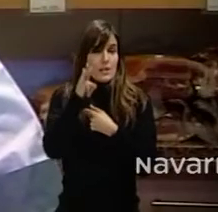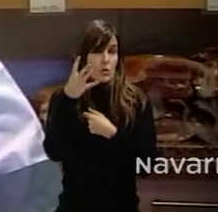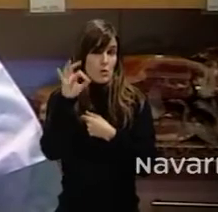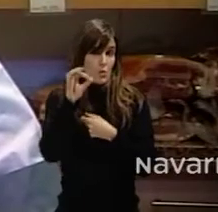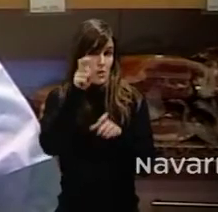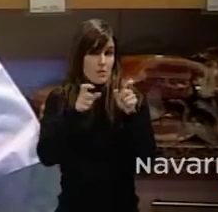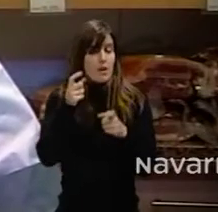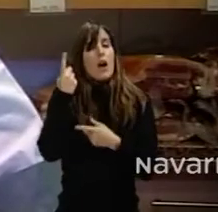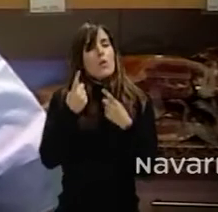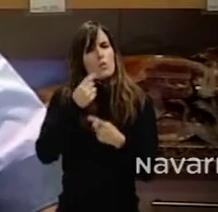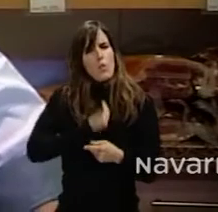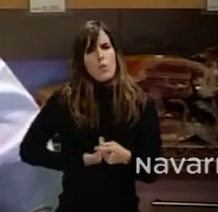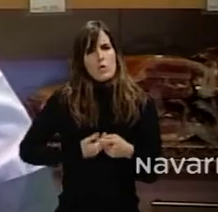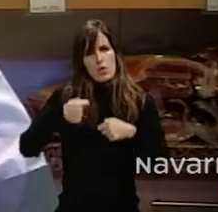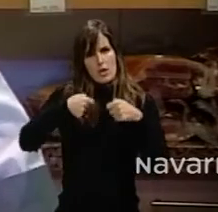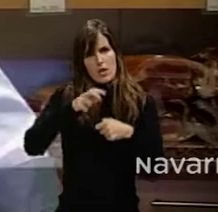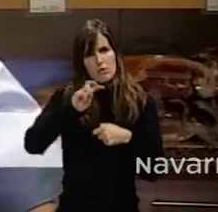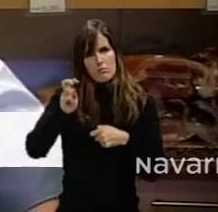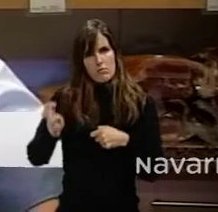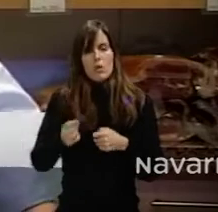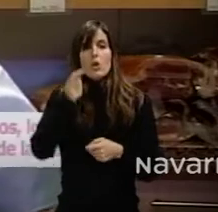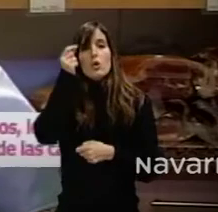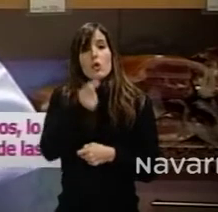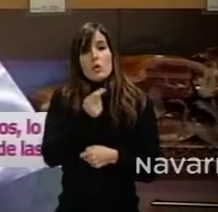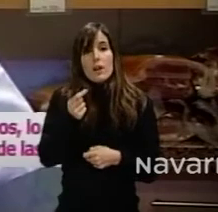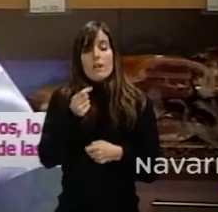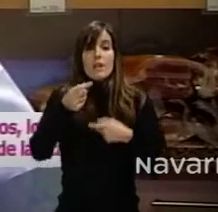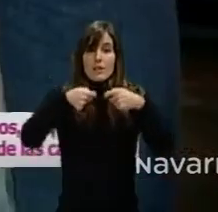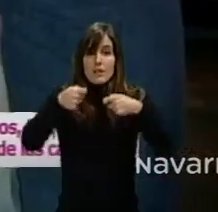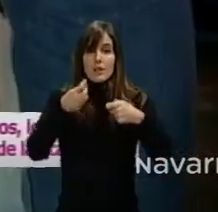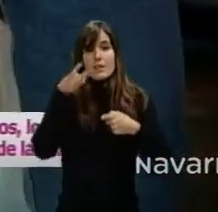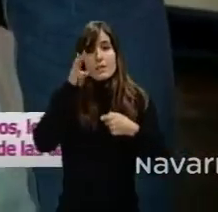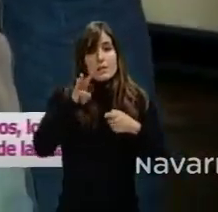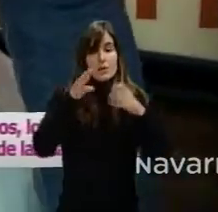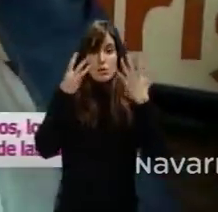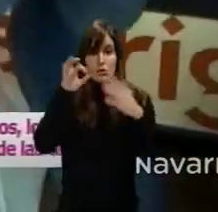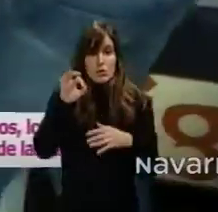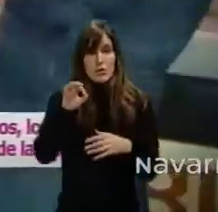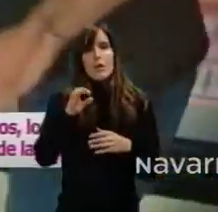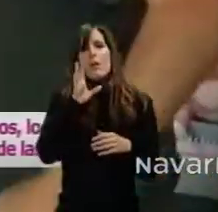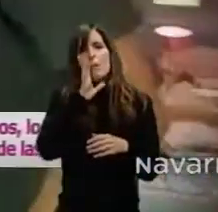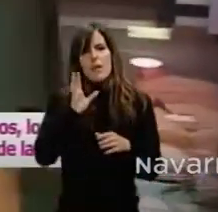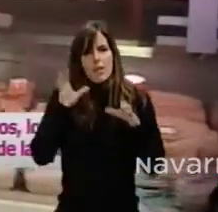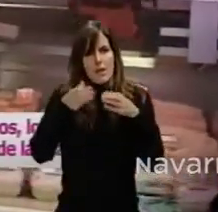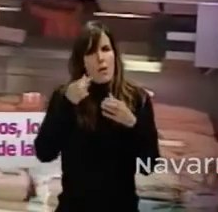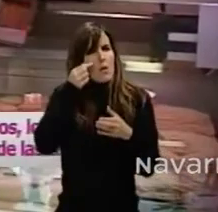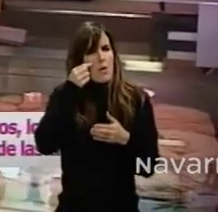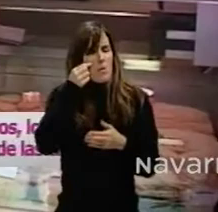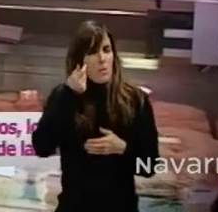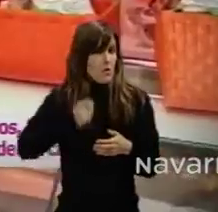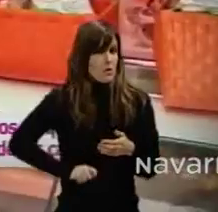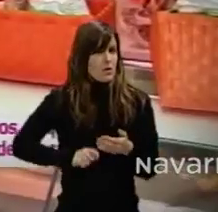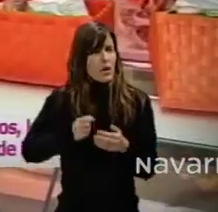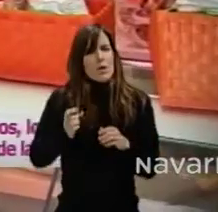con lo cual estaremos hablando si no me equivoco de unas 380 establecimientos. Parece que los gremios son un invento nuevo y los gremios existen desde